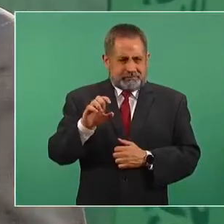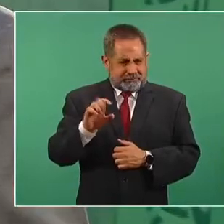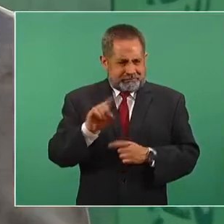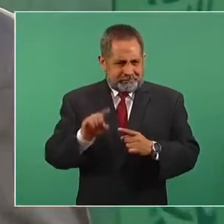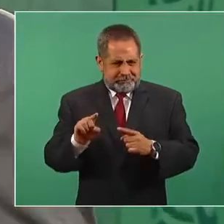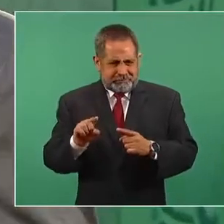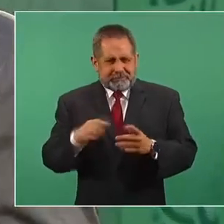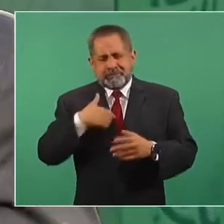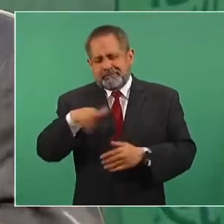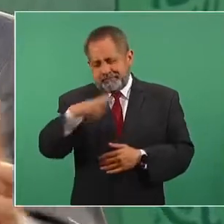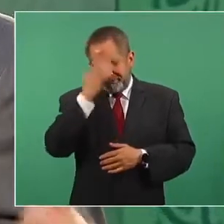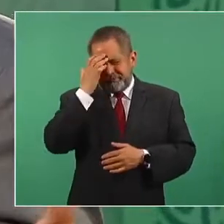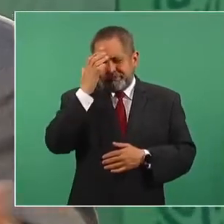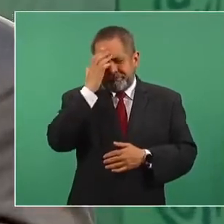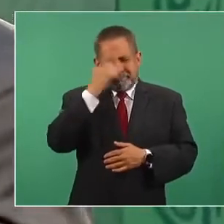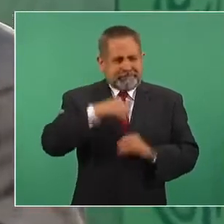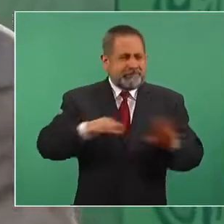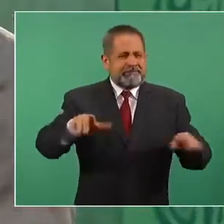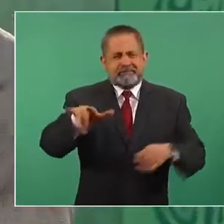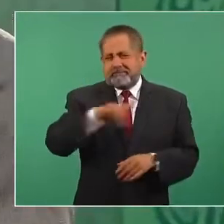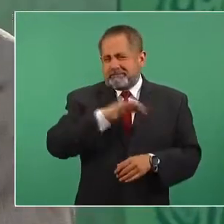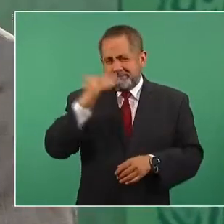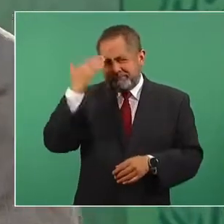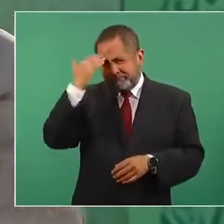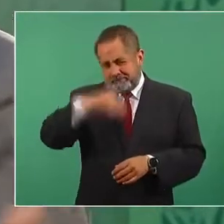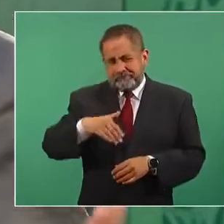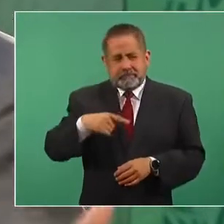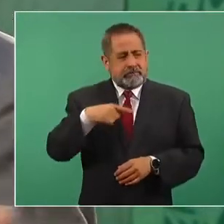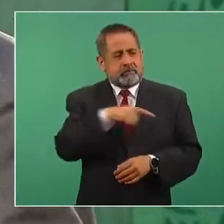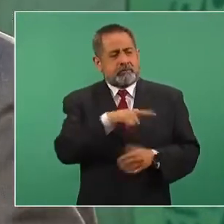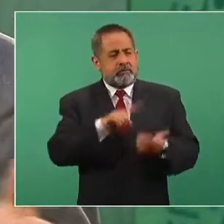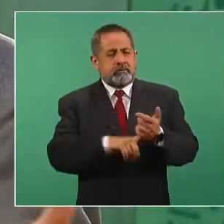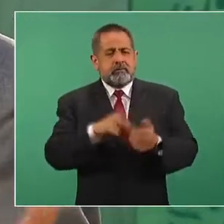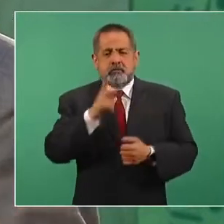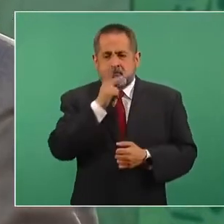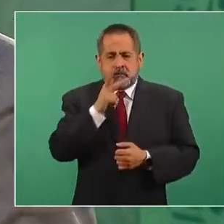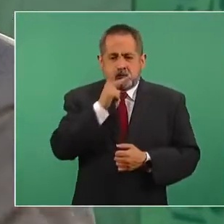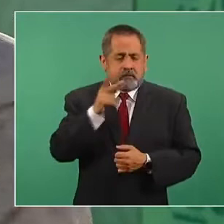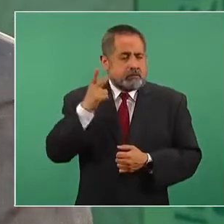algo muy conocido, es de dominio público. Su papá fue